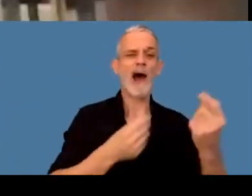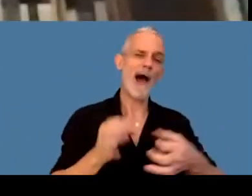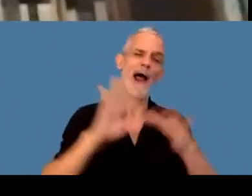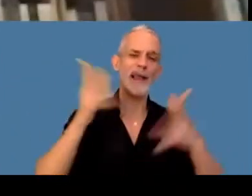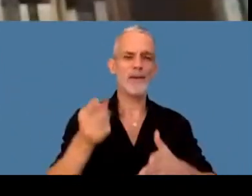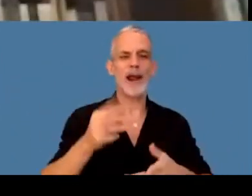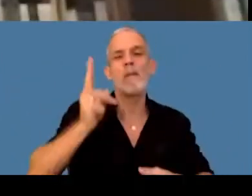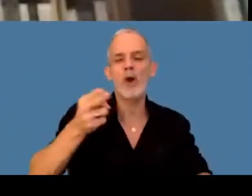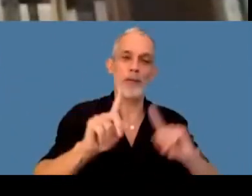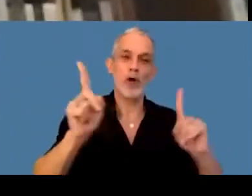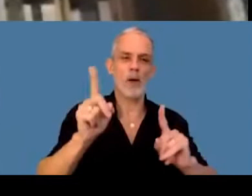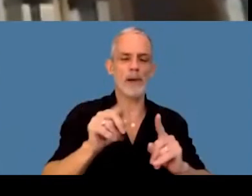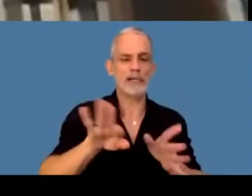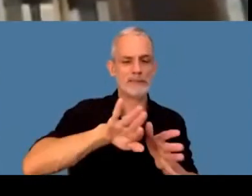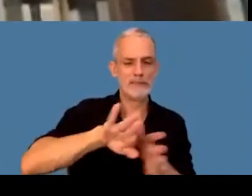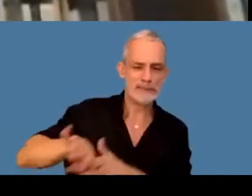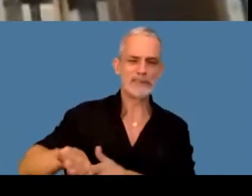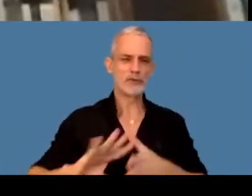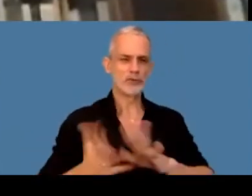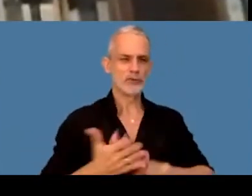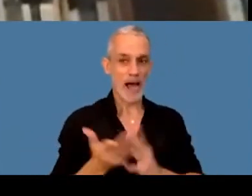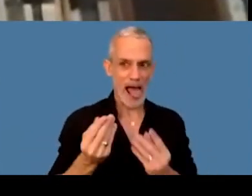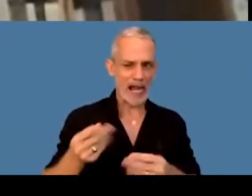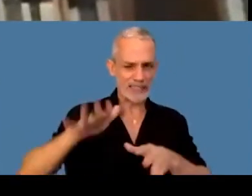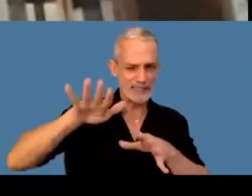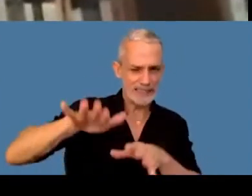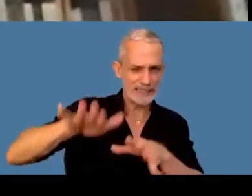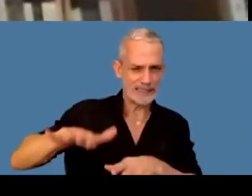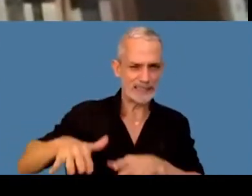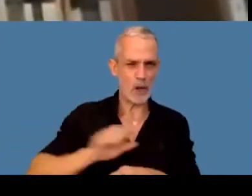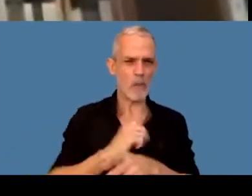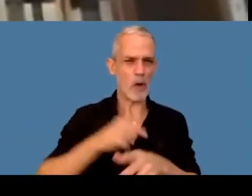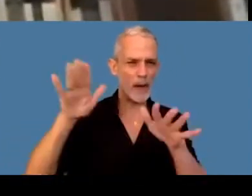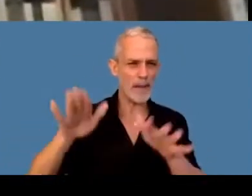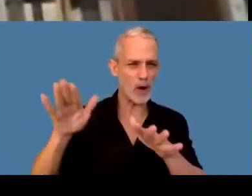formalmente, pero por todos los métodos tratan de neutralizarla.